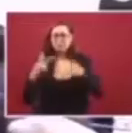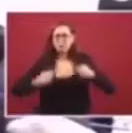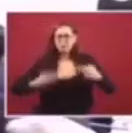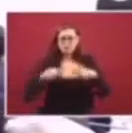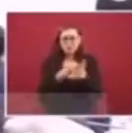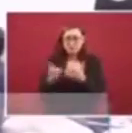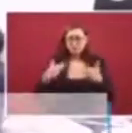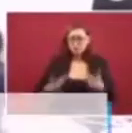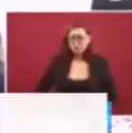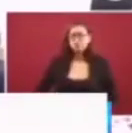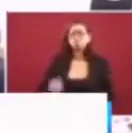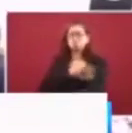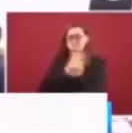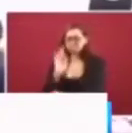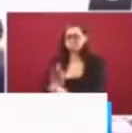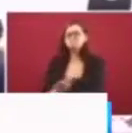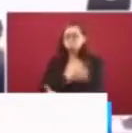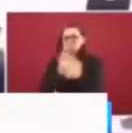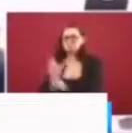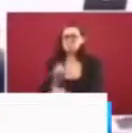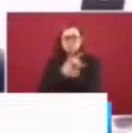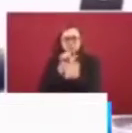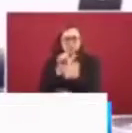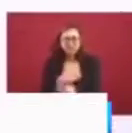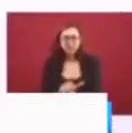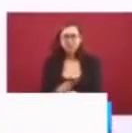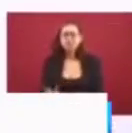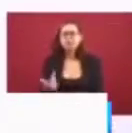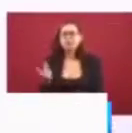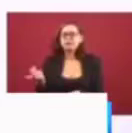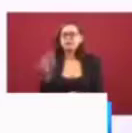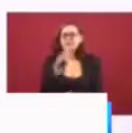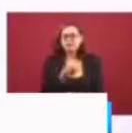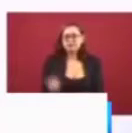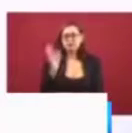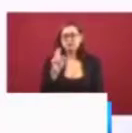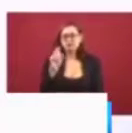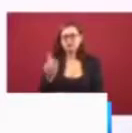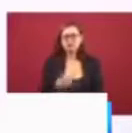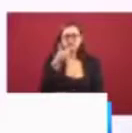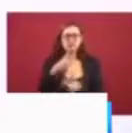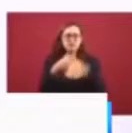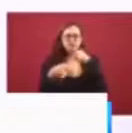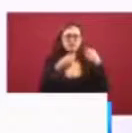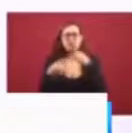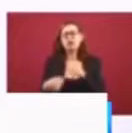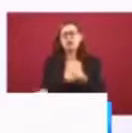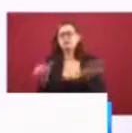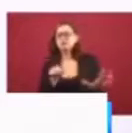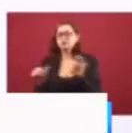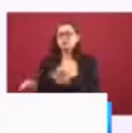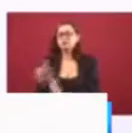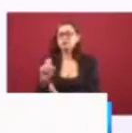y rescatar aquellos que sí funcionan, quitar los que no funcionan, pero gobernar a rajatabla en estos